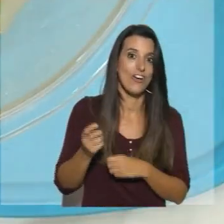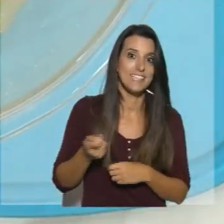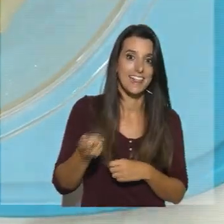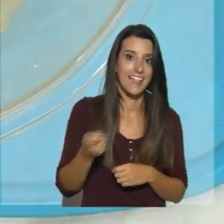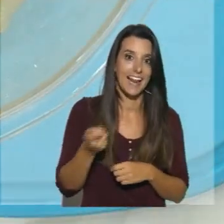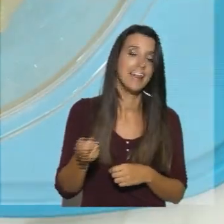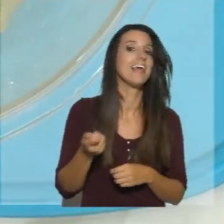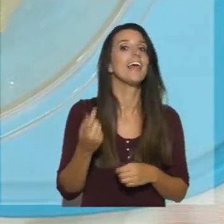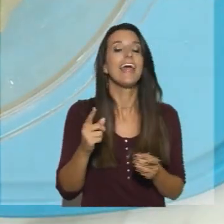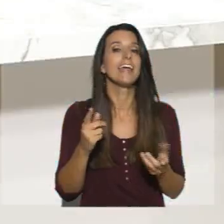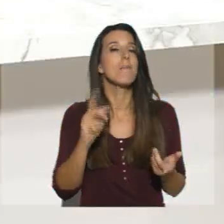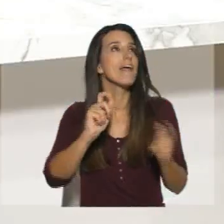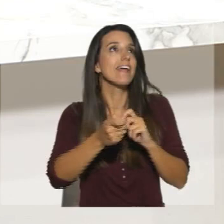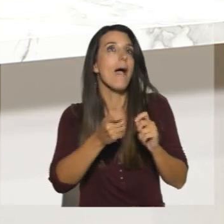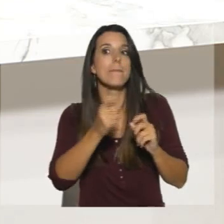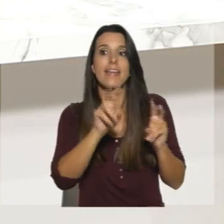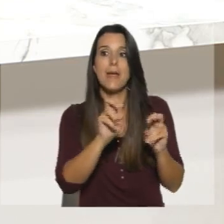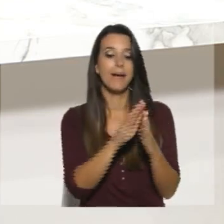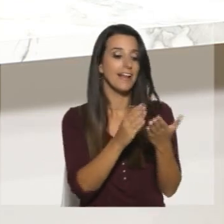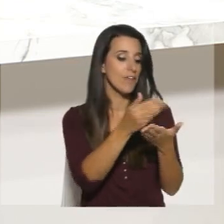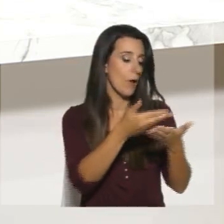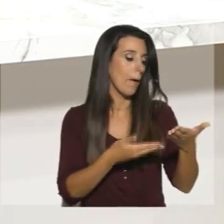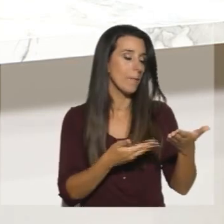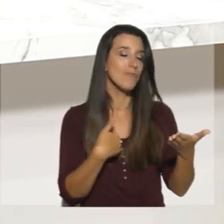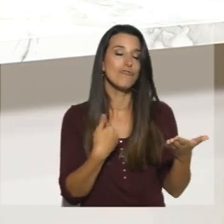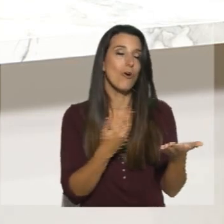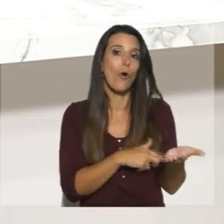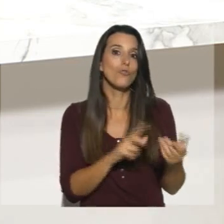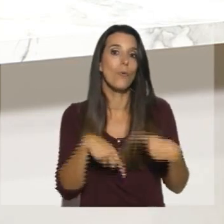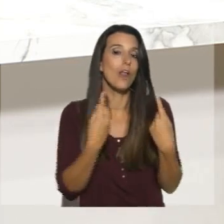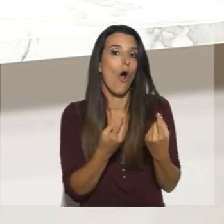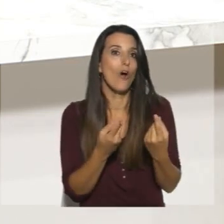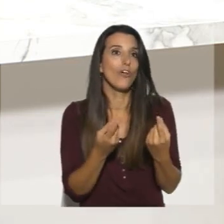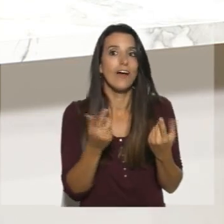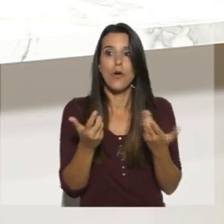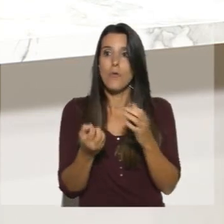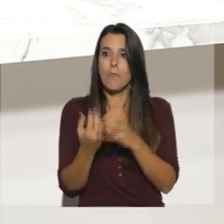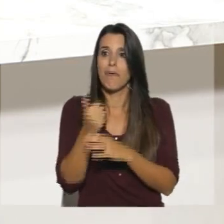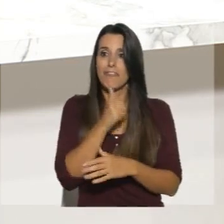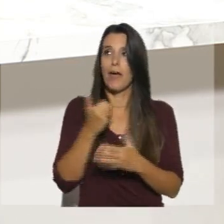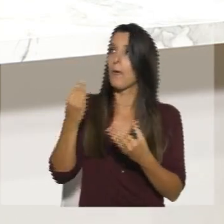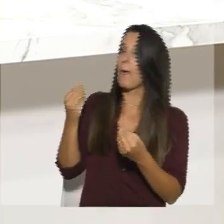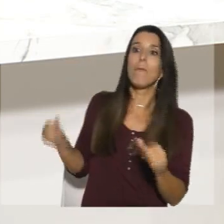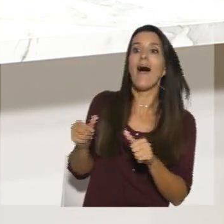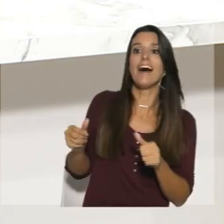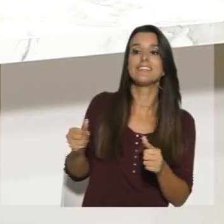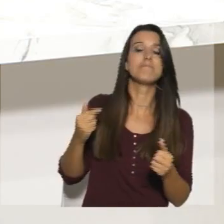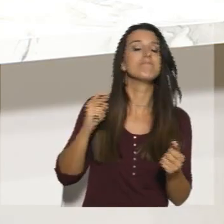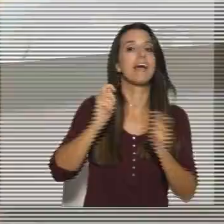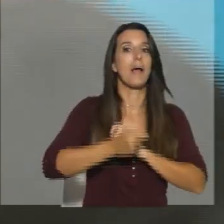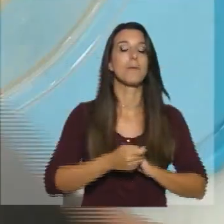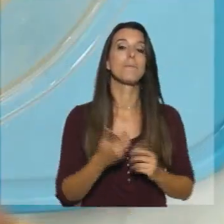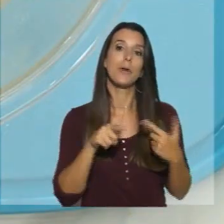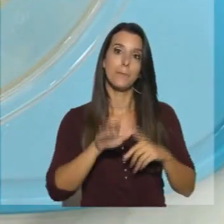Al fuego. Es que me están cambiando todo. El librito me cambió un poco los parámetros pasteleros. Entonces me desorienta, pero es eso.